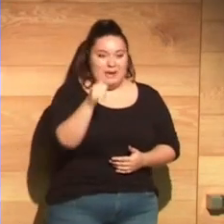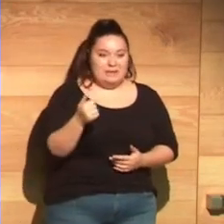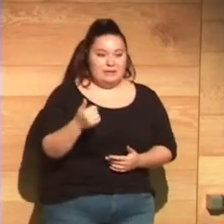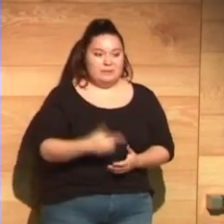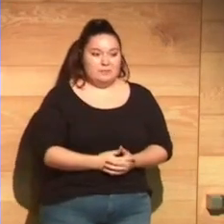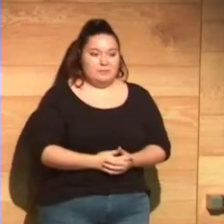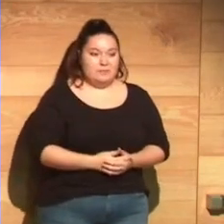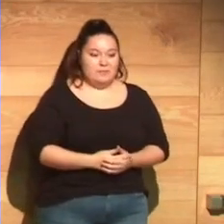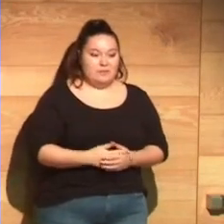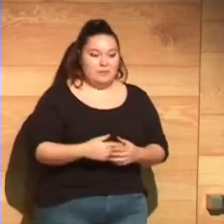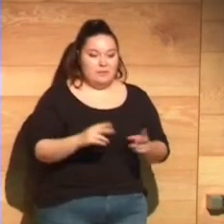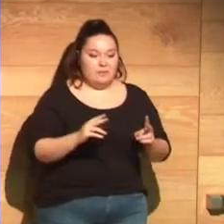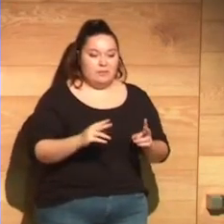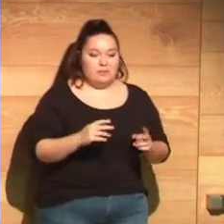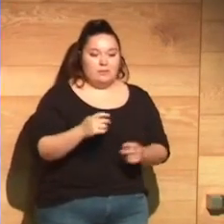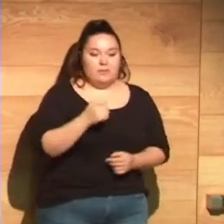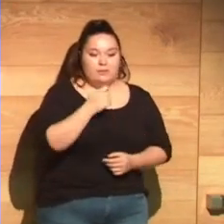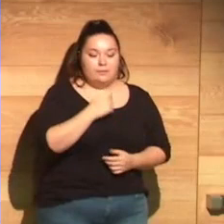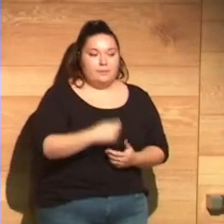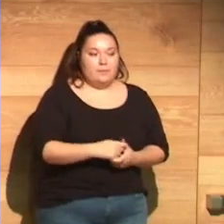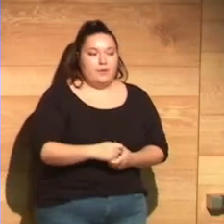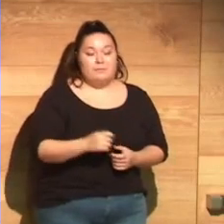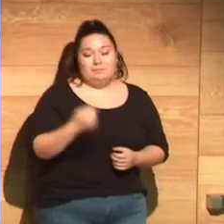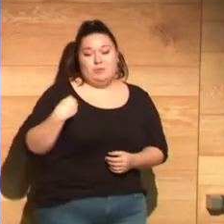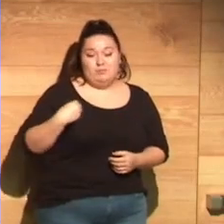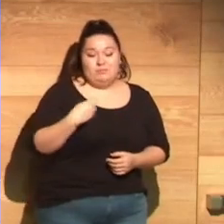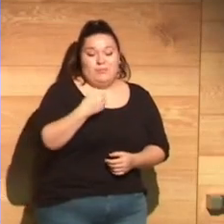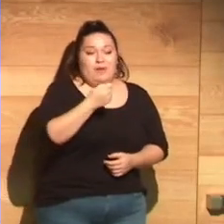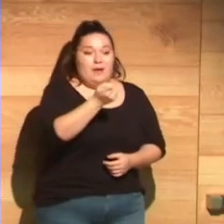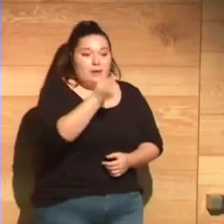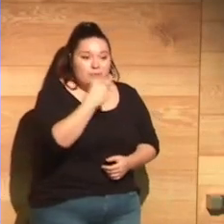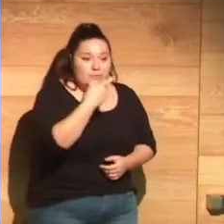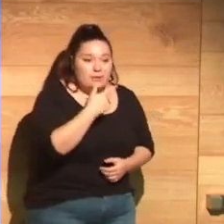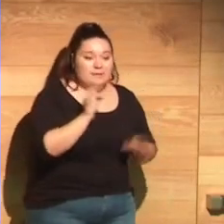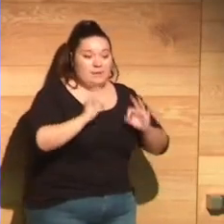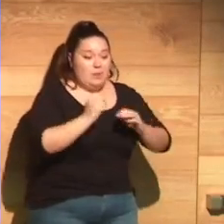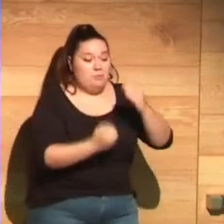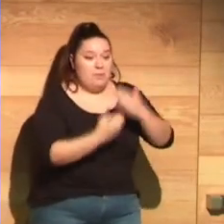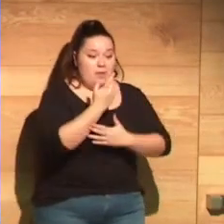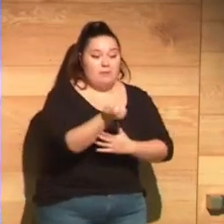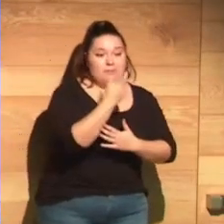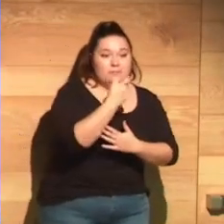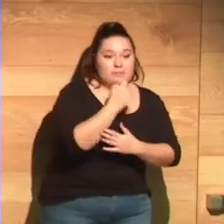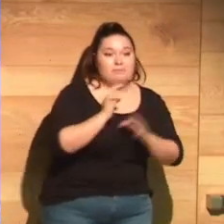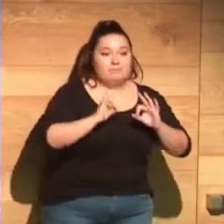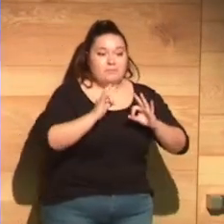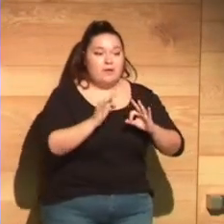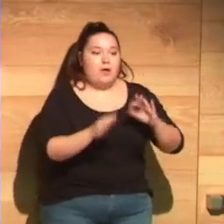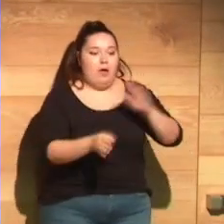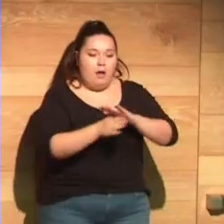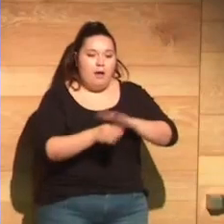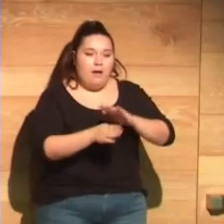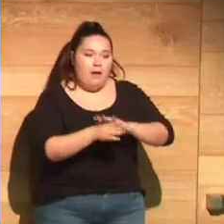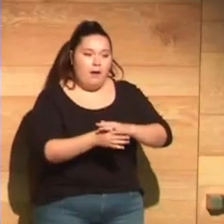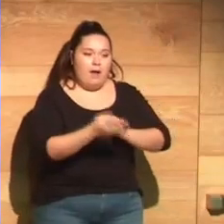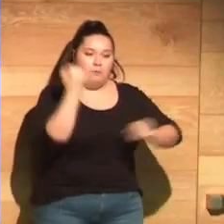de estupefacientes, en aquella época todos consumían. Eran anfetaminas por la mañana para poder